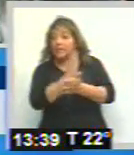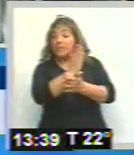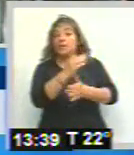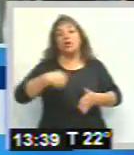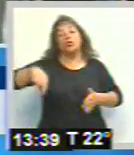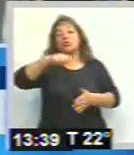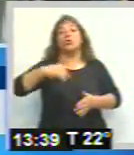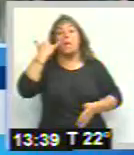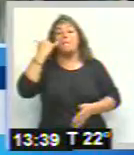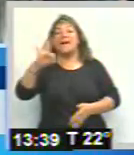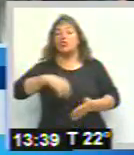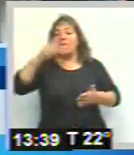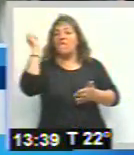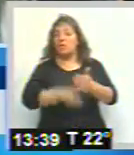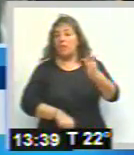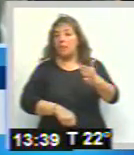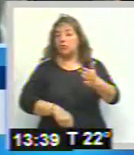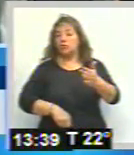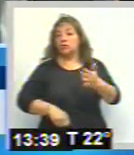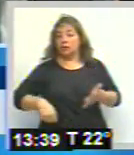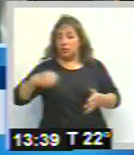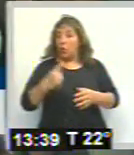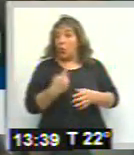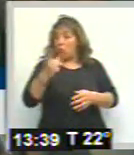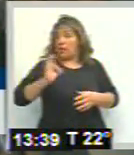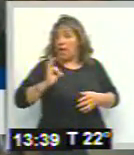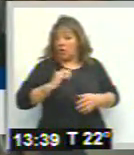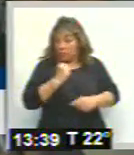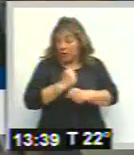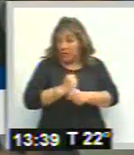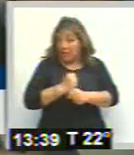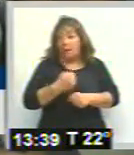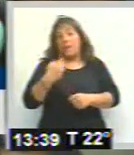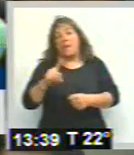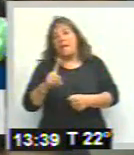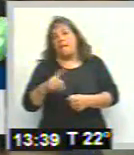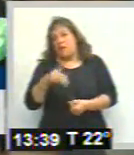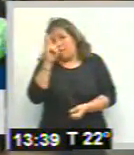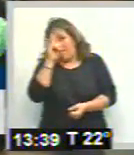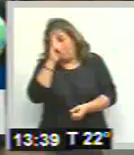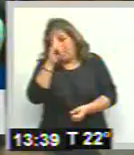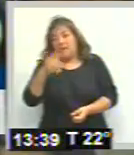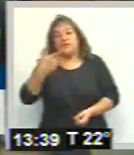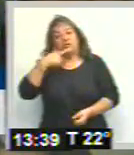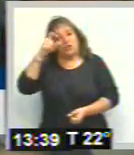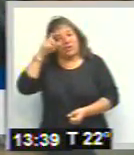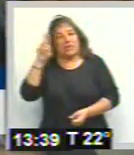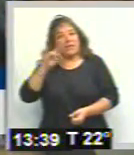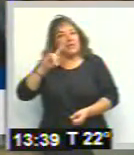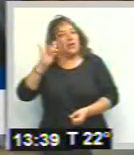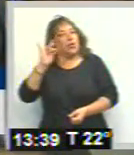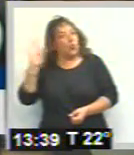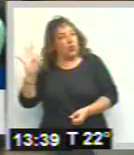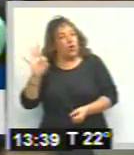firmamos en mayo, acá está, que dice que, tiene que a un año tiene que pasar planta permanente. Ahora, el sinvergüenza de Cerrudo dice que ha pasado un año, pero la otra vez, cuando ha sido concejal, hay que firmar